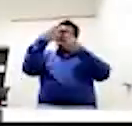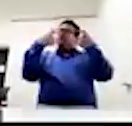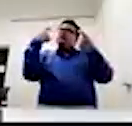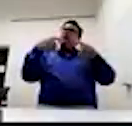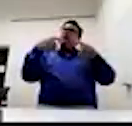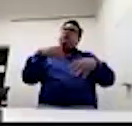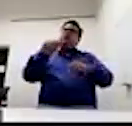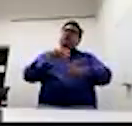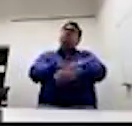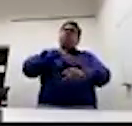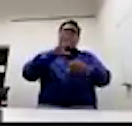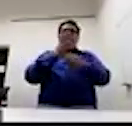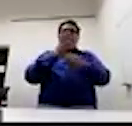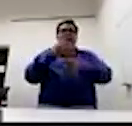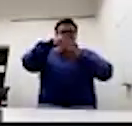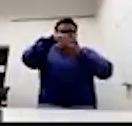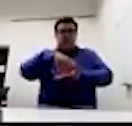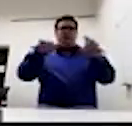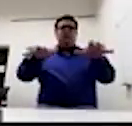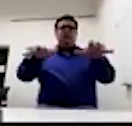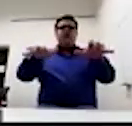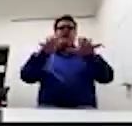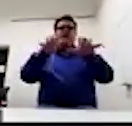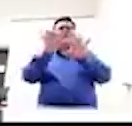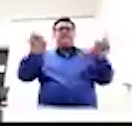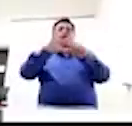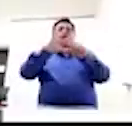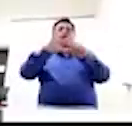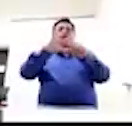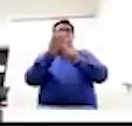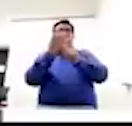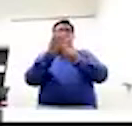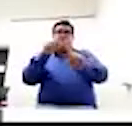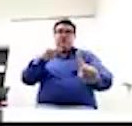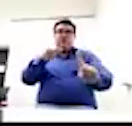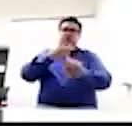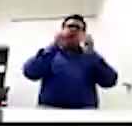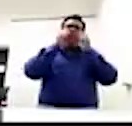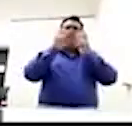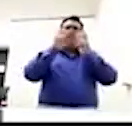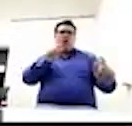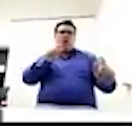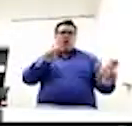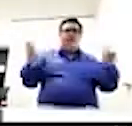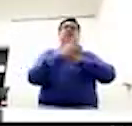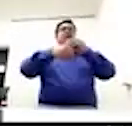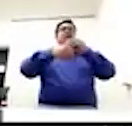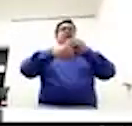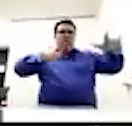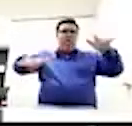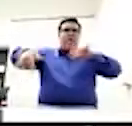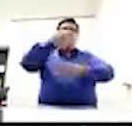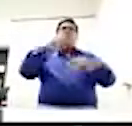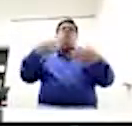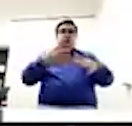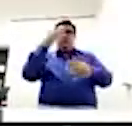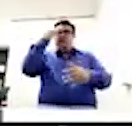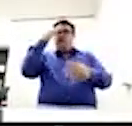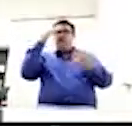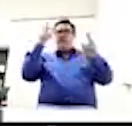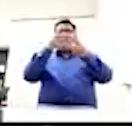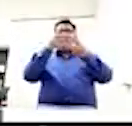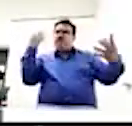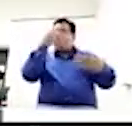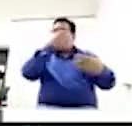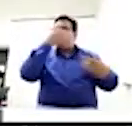como elemento transformador de la humanidad y su poder chamánico. Puede sonar ambicioso este poder atribuido al